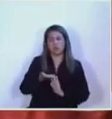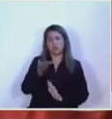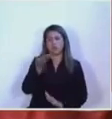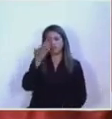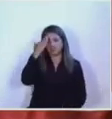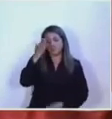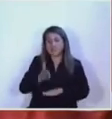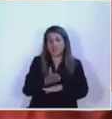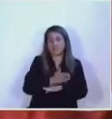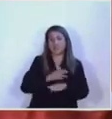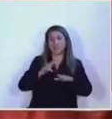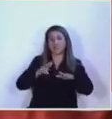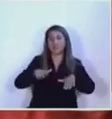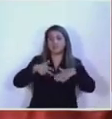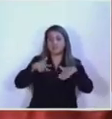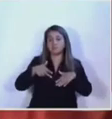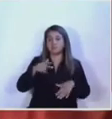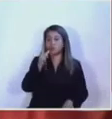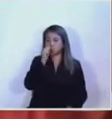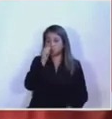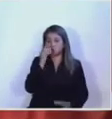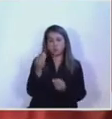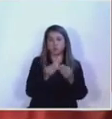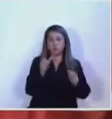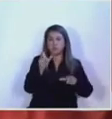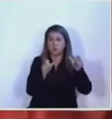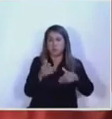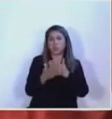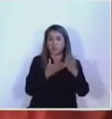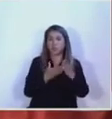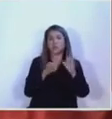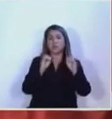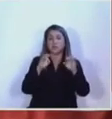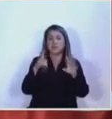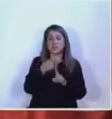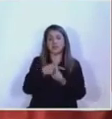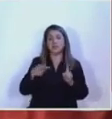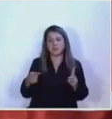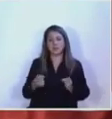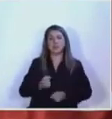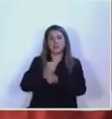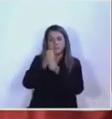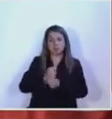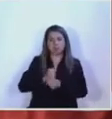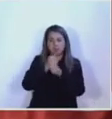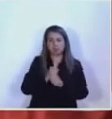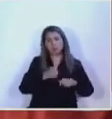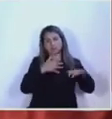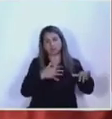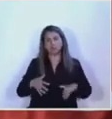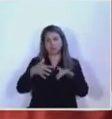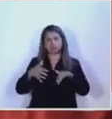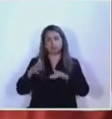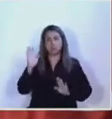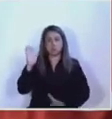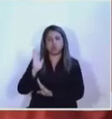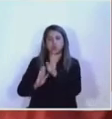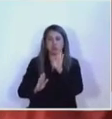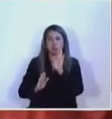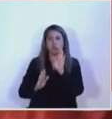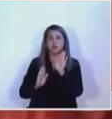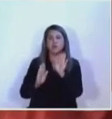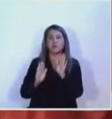al 18 de octubre, cientos de estudiantes secundarios venían realizando protestas y movilizaciones por el alza de los pasajes del